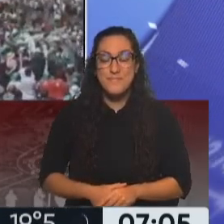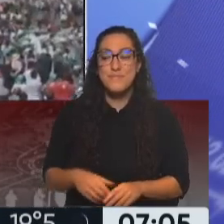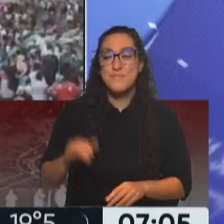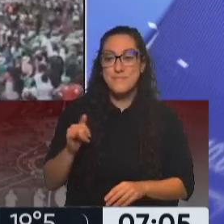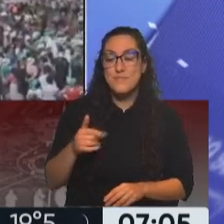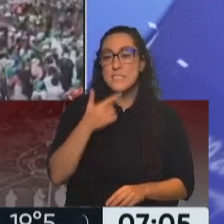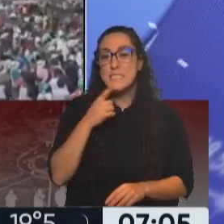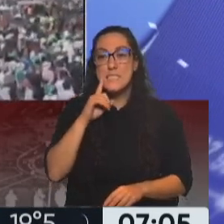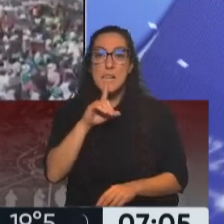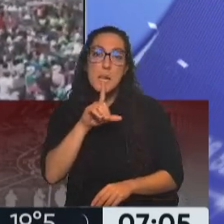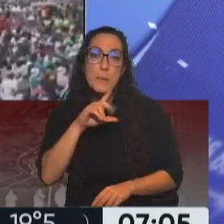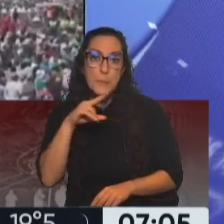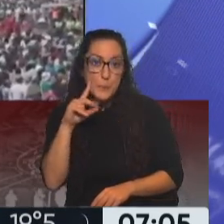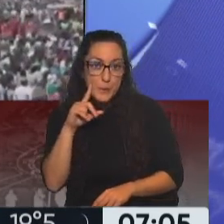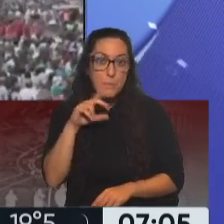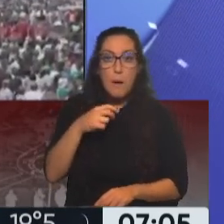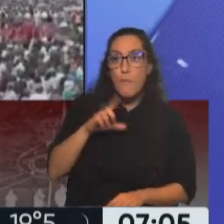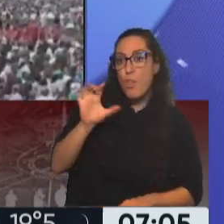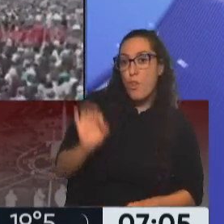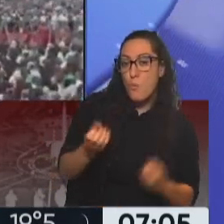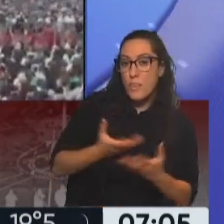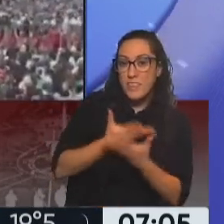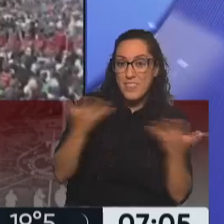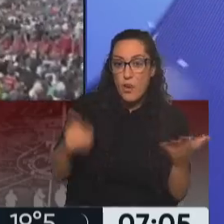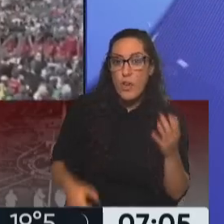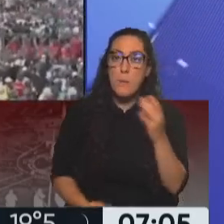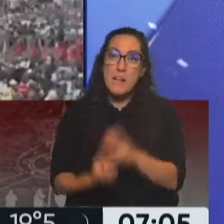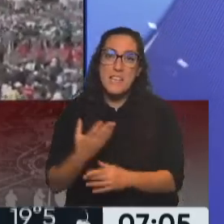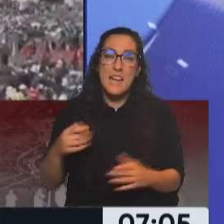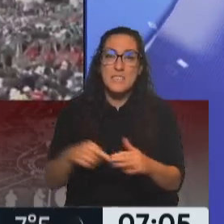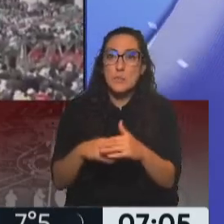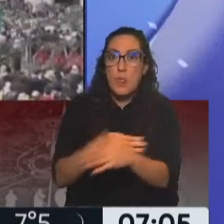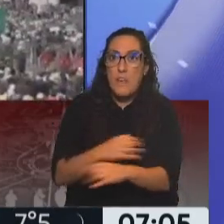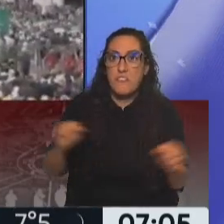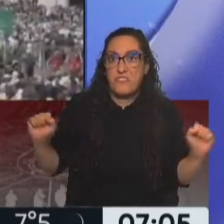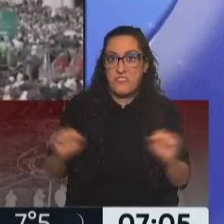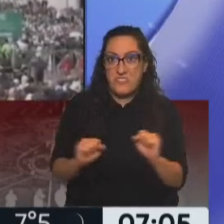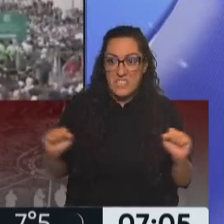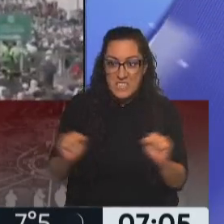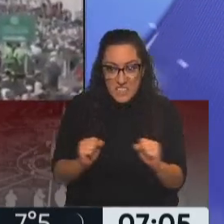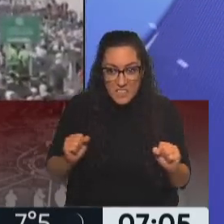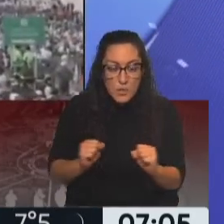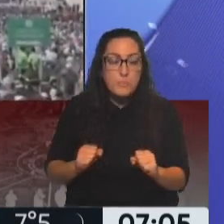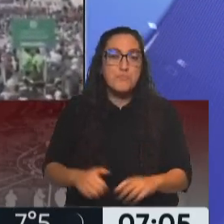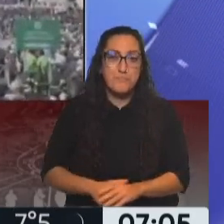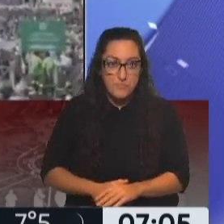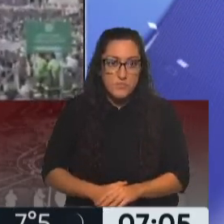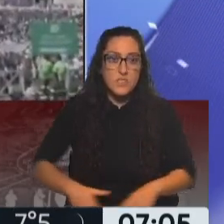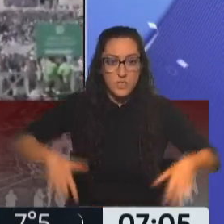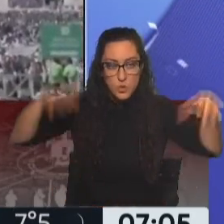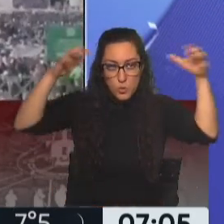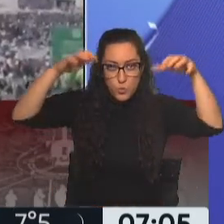Silvi, Pablo, ¿cómo andan? Buen día. Sí, porque es una mañana muy fría sobre la ciudad de Buenos Aires. Ya ha dejado de